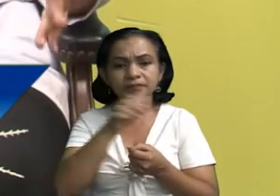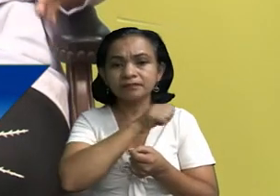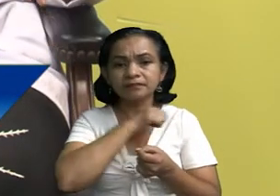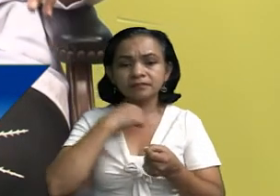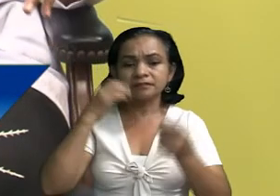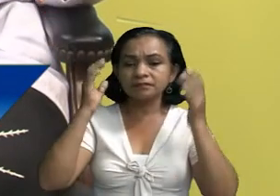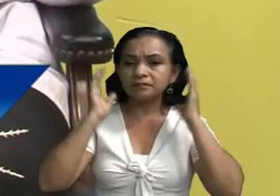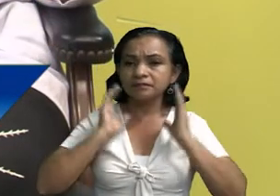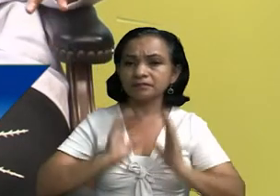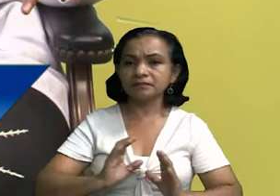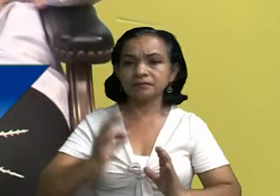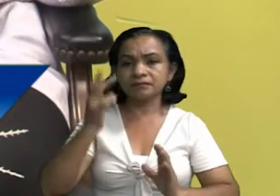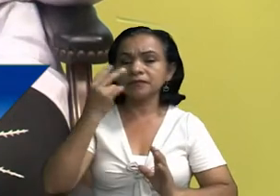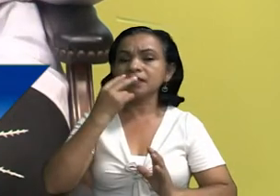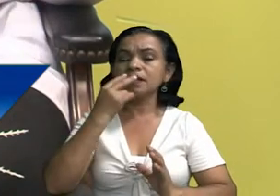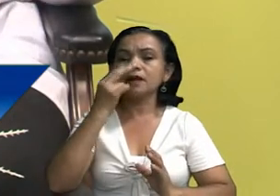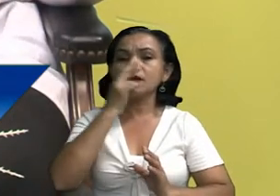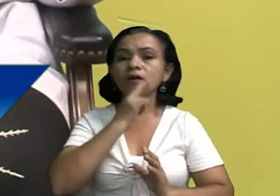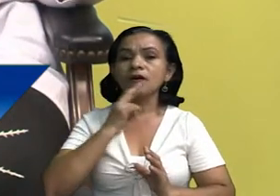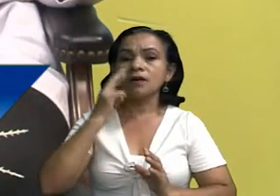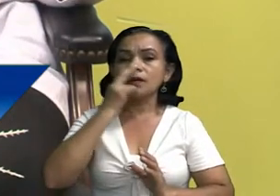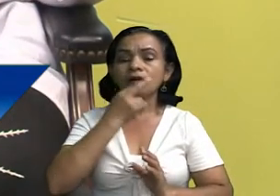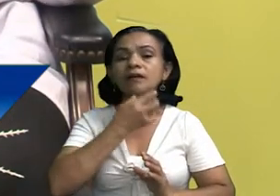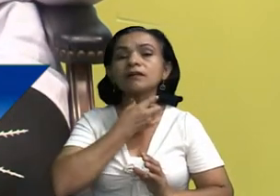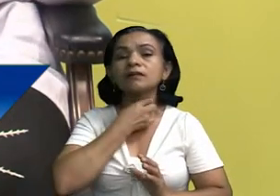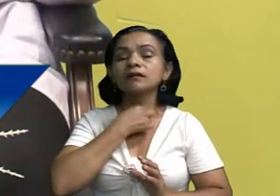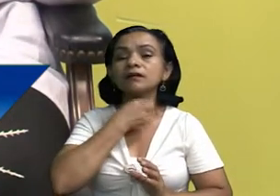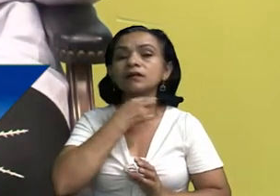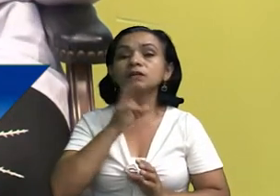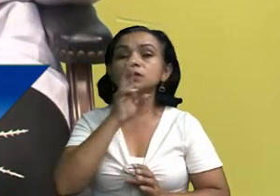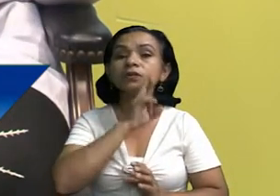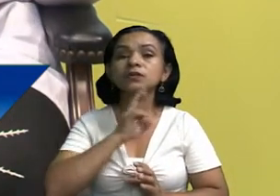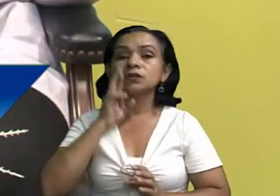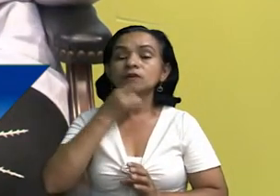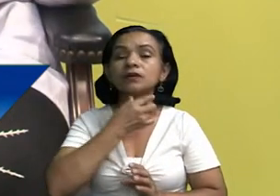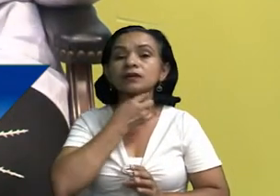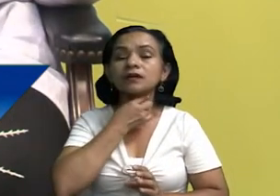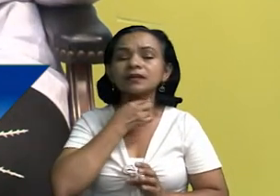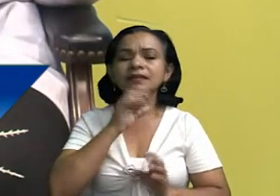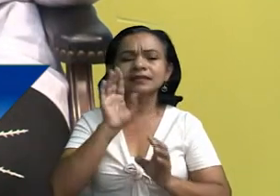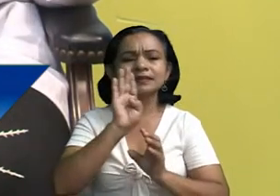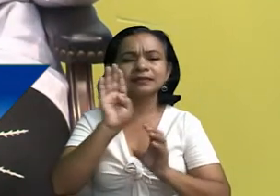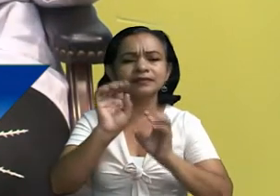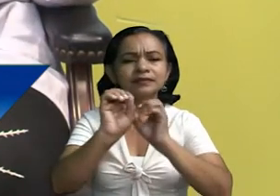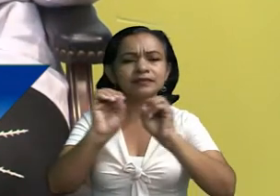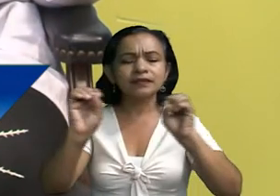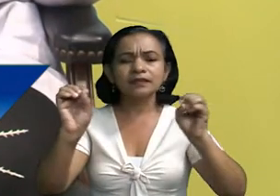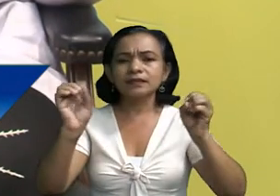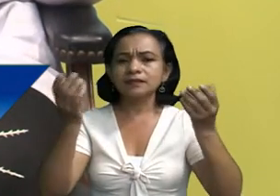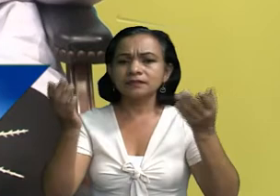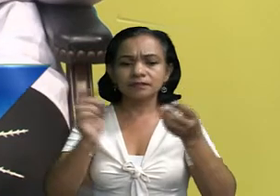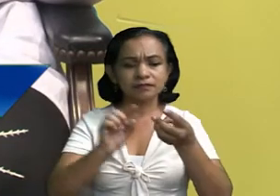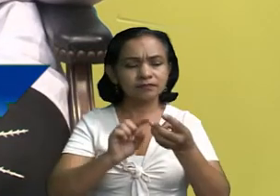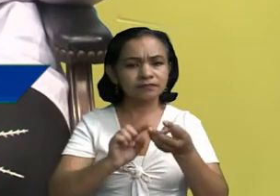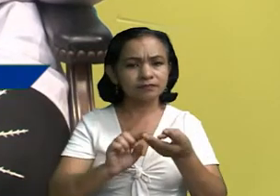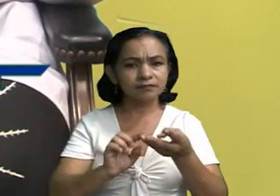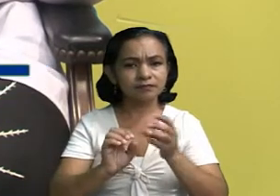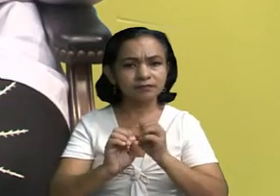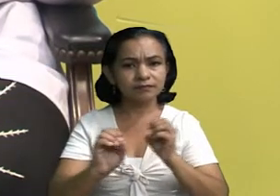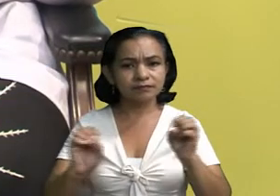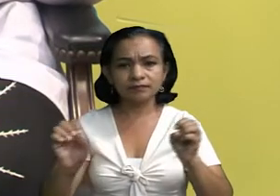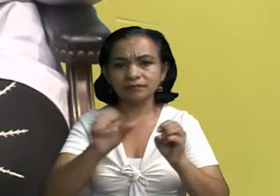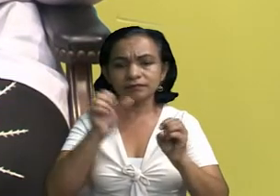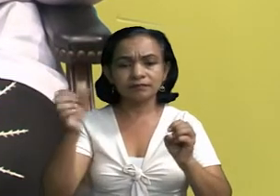físico, solo observamos enrojecimiento de la orofaringe sin ninguna placa, sin ningún exudado, sin tener